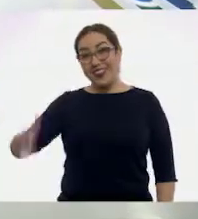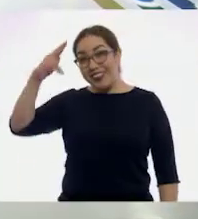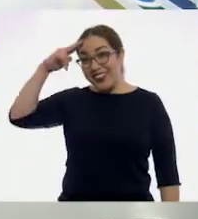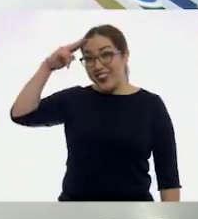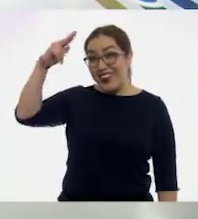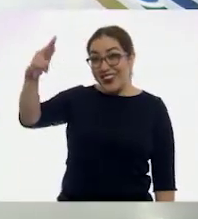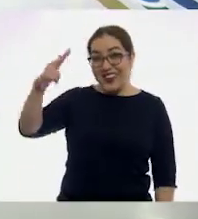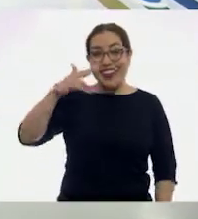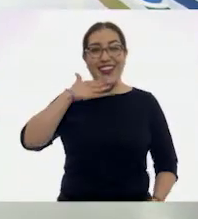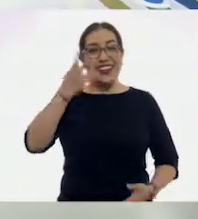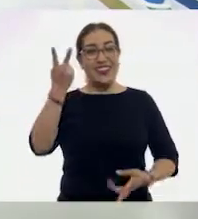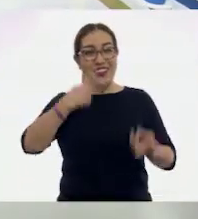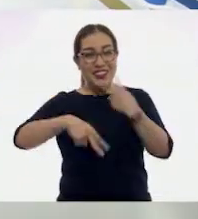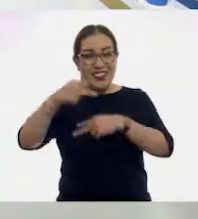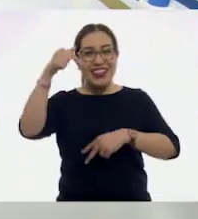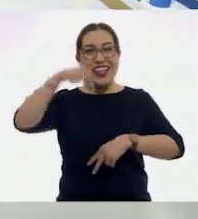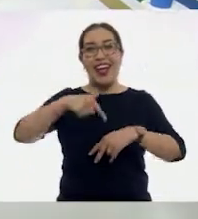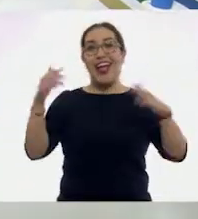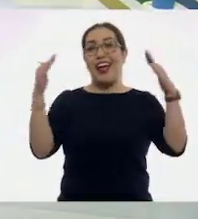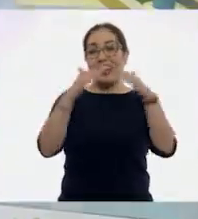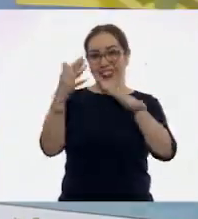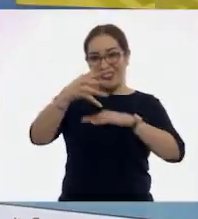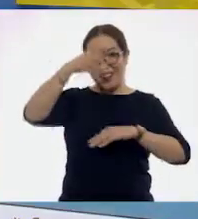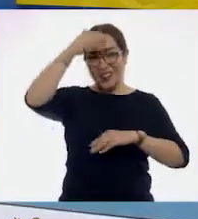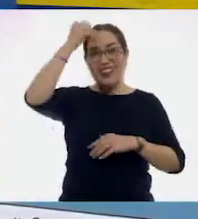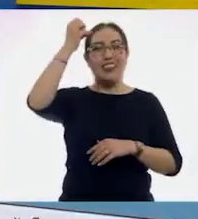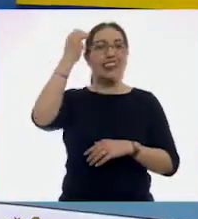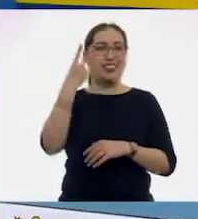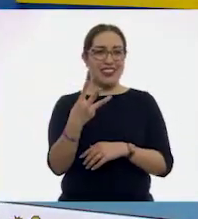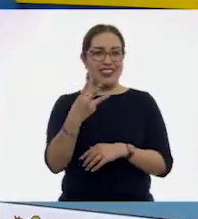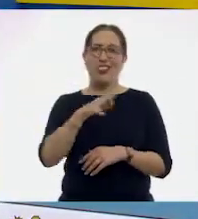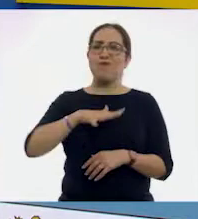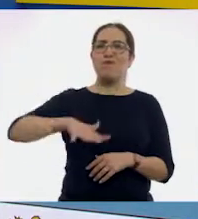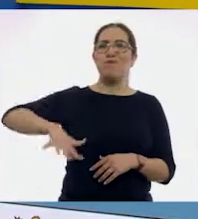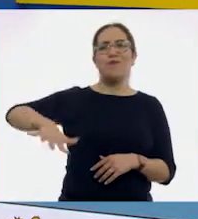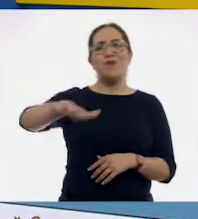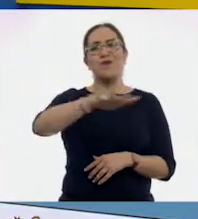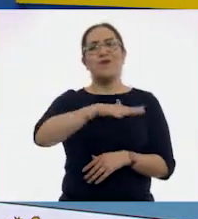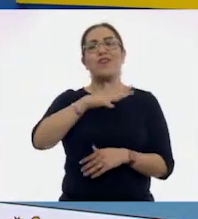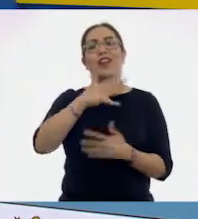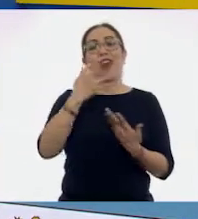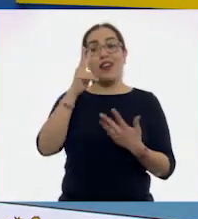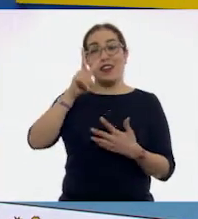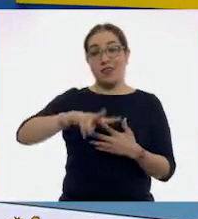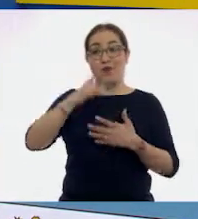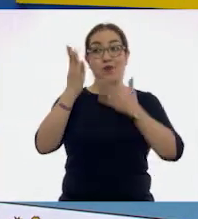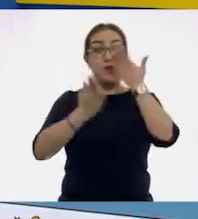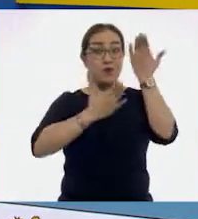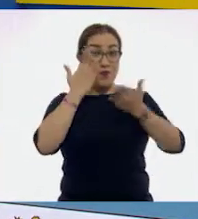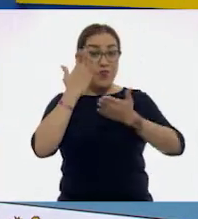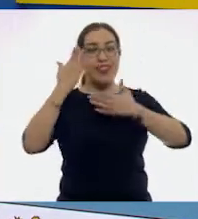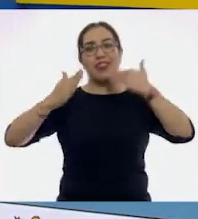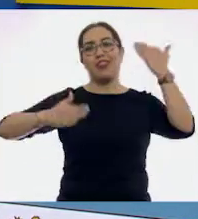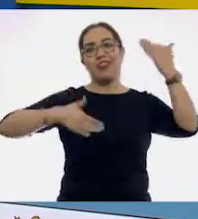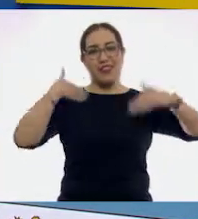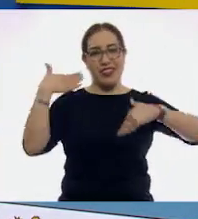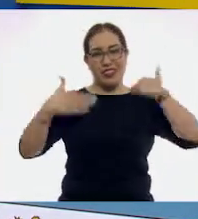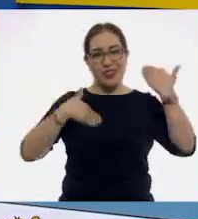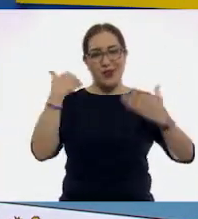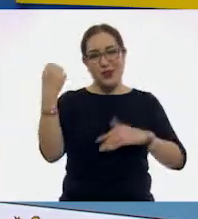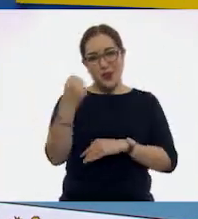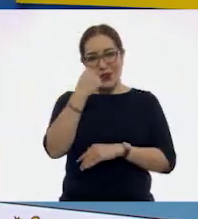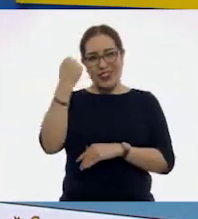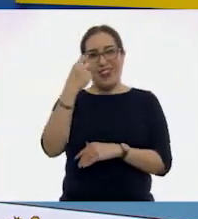Hola, les damos la bienvenida a Aprende en Casa 3, un espacio en el que vamos a poder estudiar y divertirnos desde nuestros